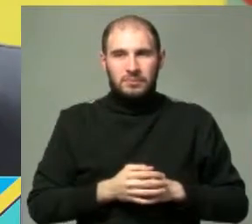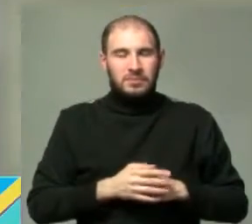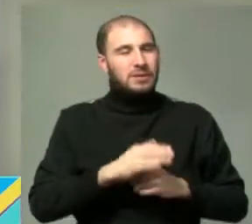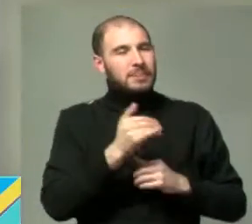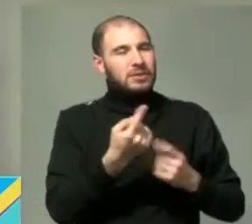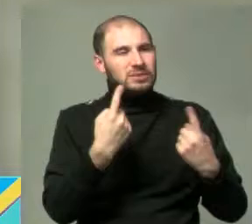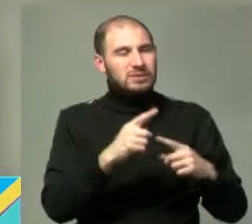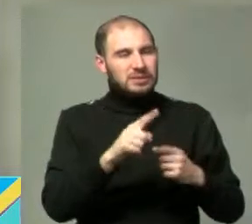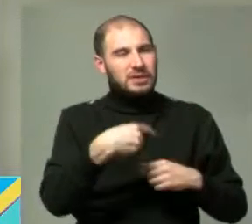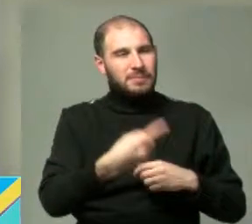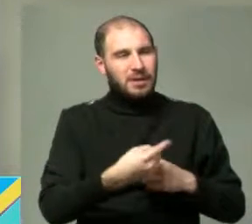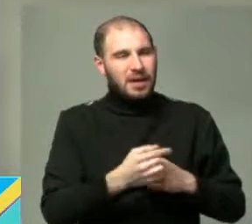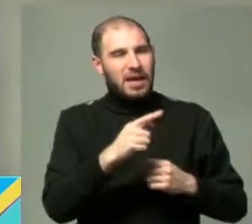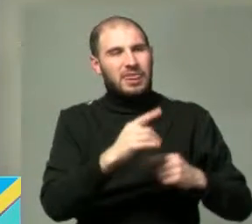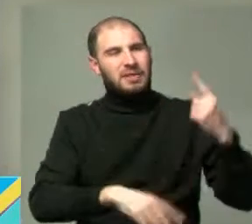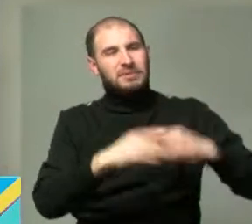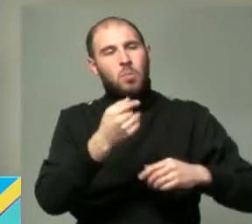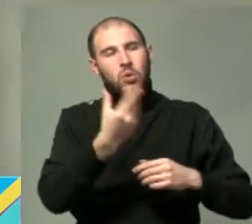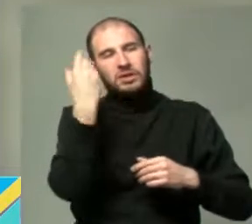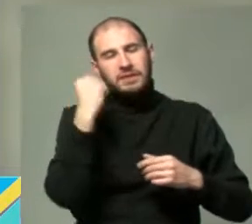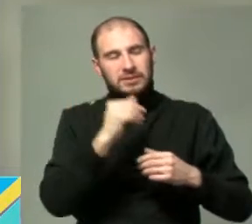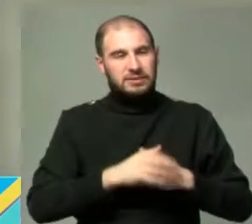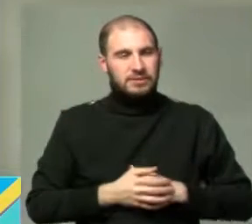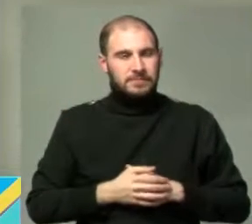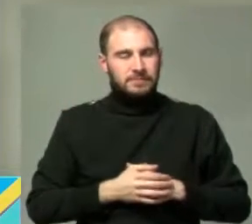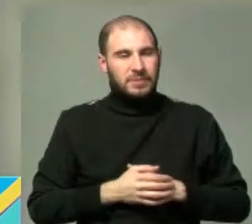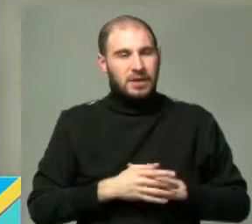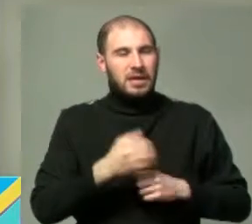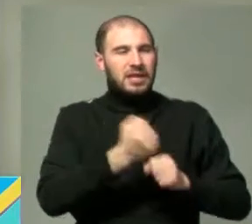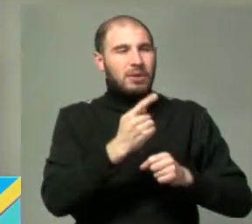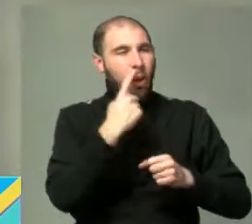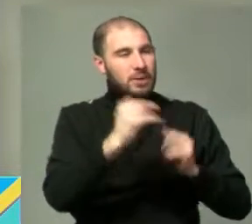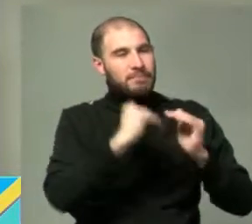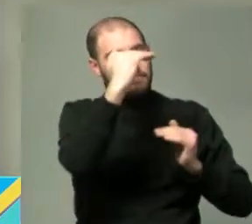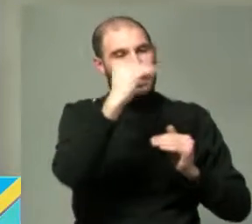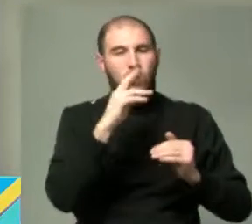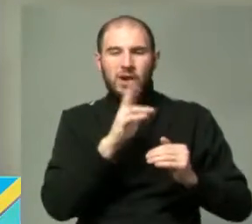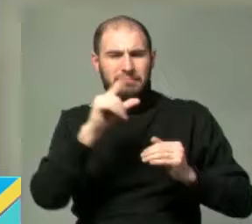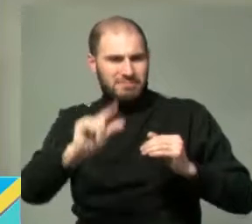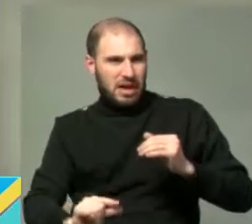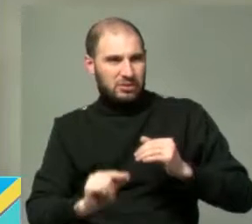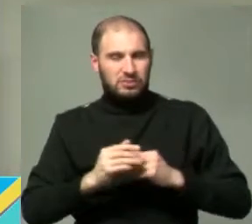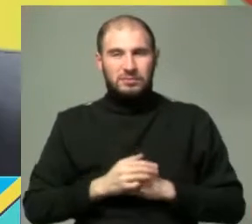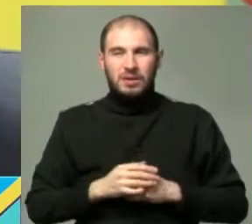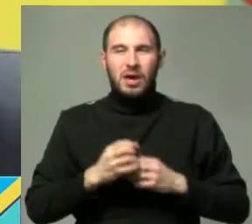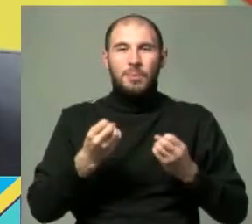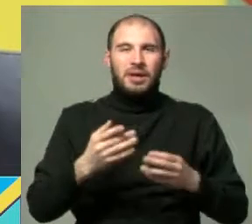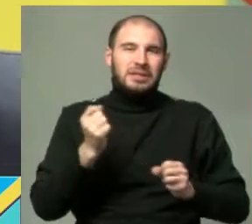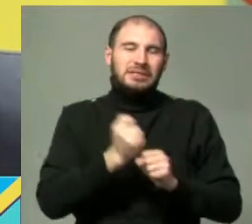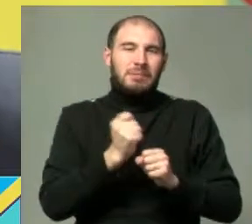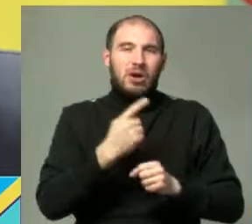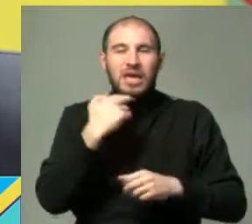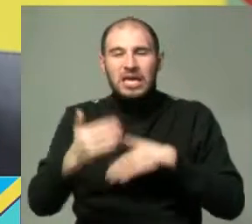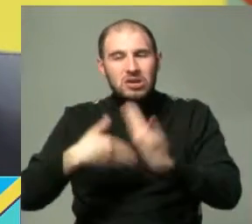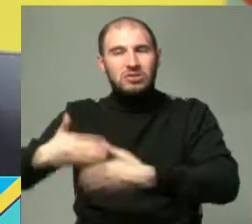igual siempre está esta situación de que muchas veces suelen emplear más a hombres que a mujeres. Claro, eso básicamente por la función